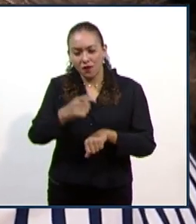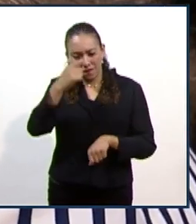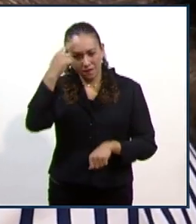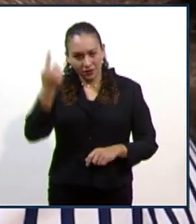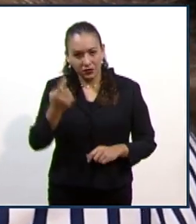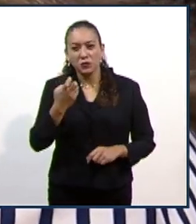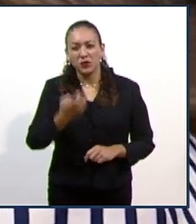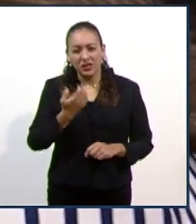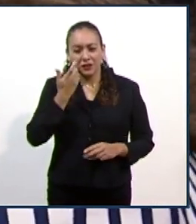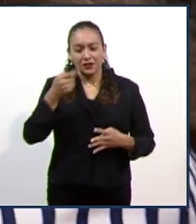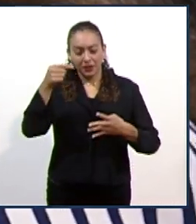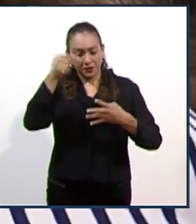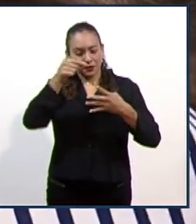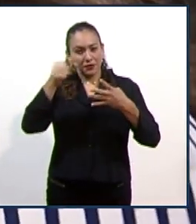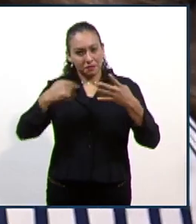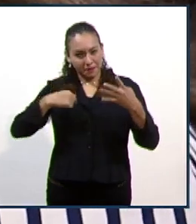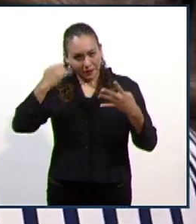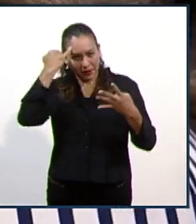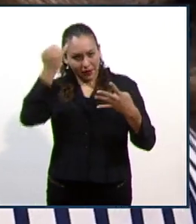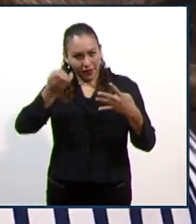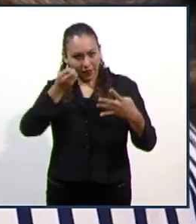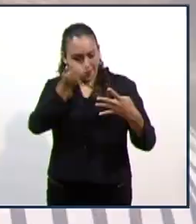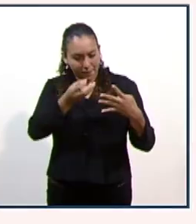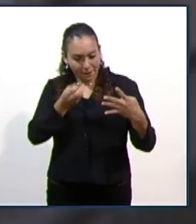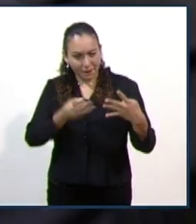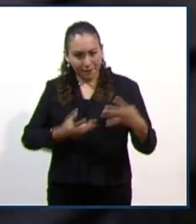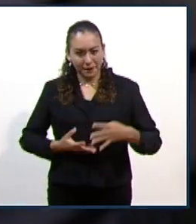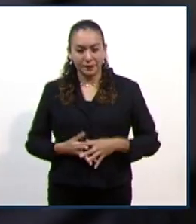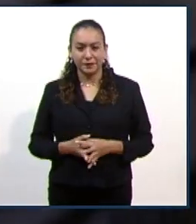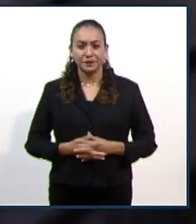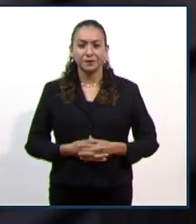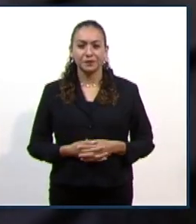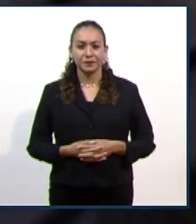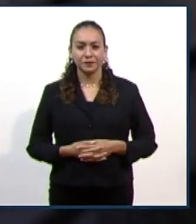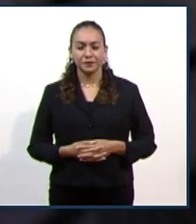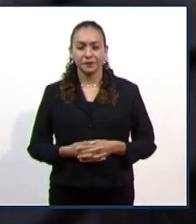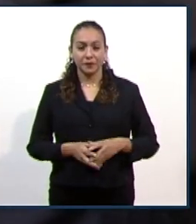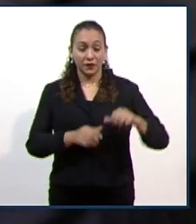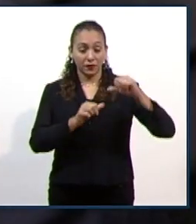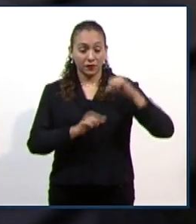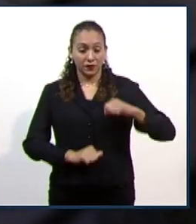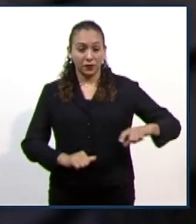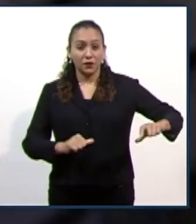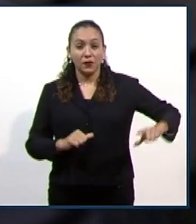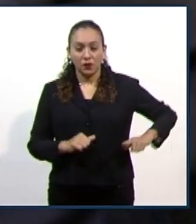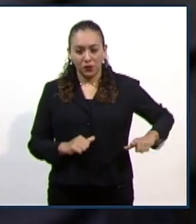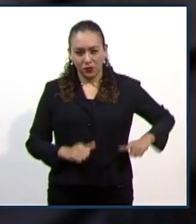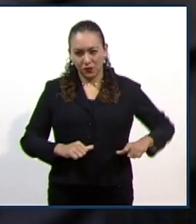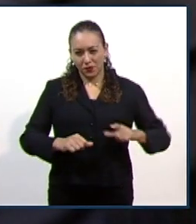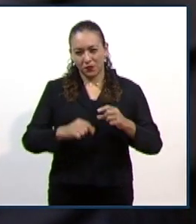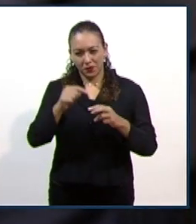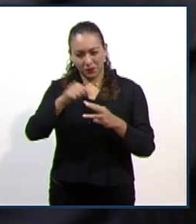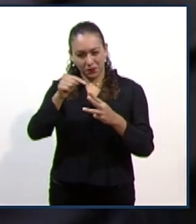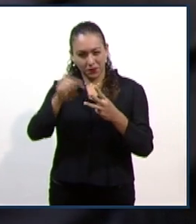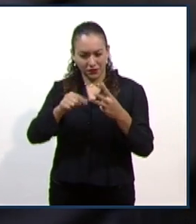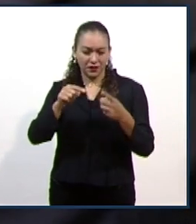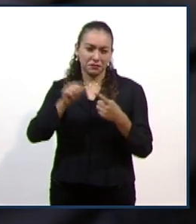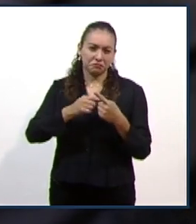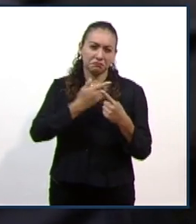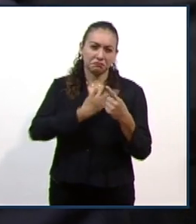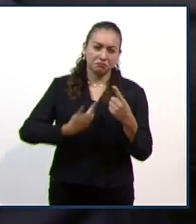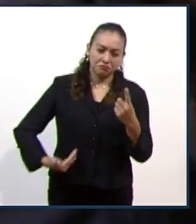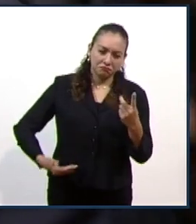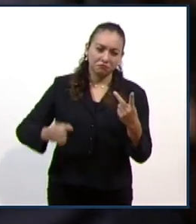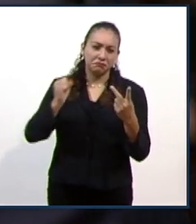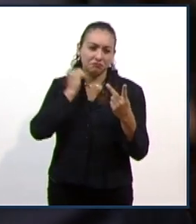por compartir algunas ideas mínimas. La división de poderes y el sistema de frenos y balances de las